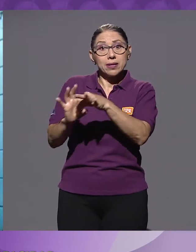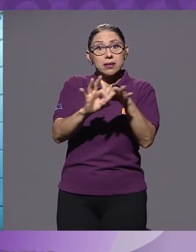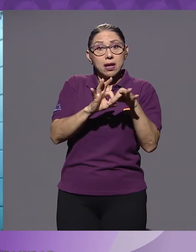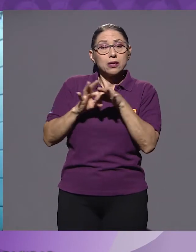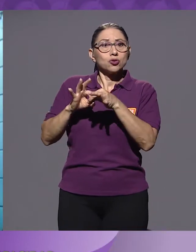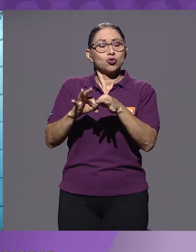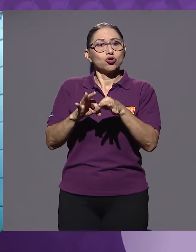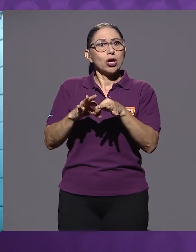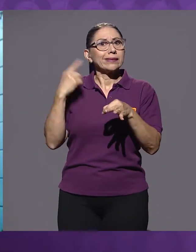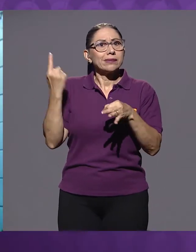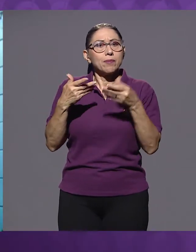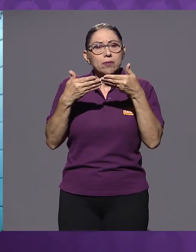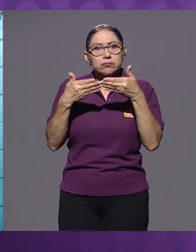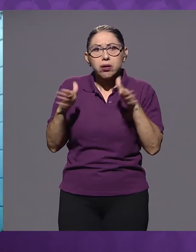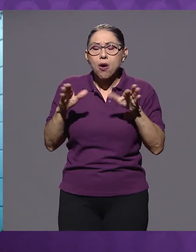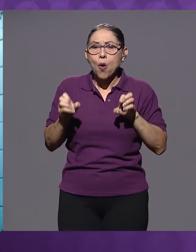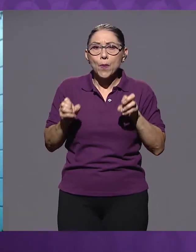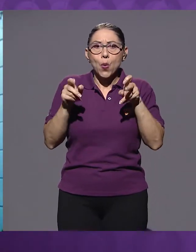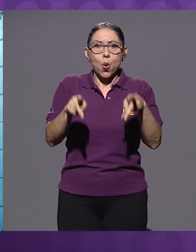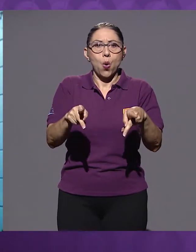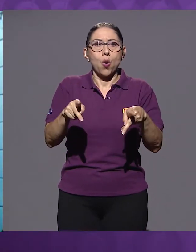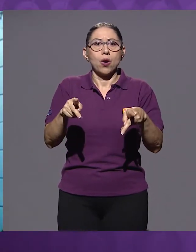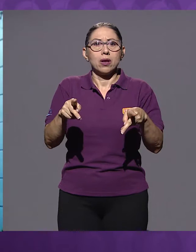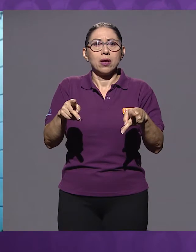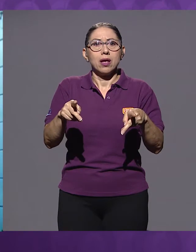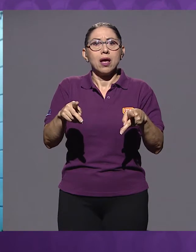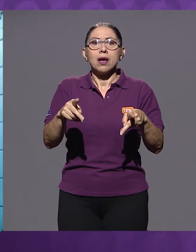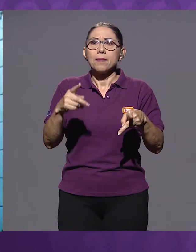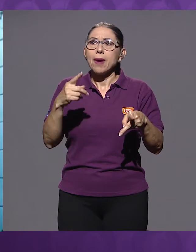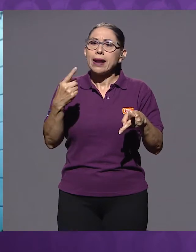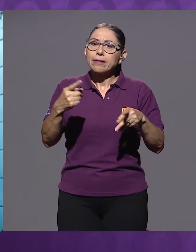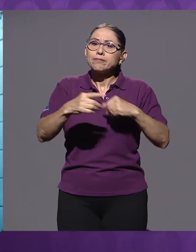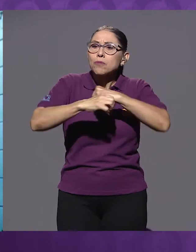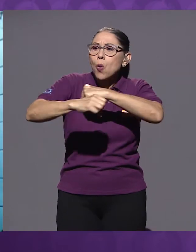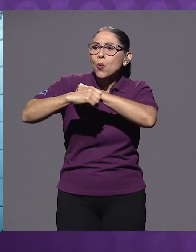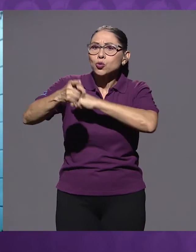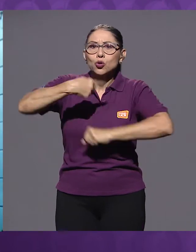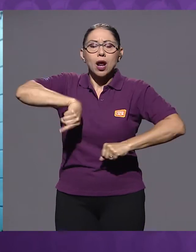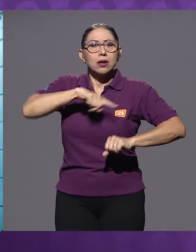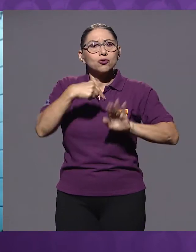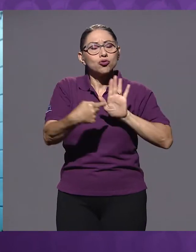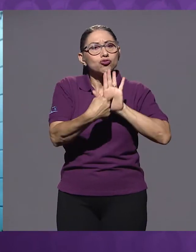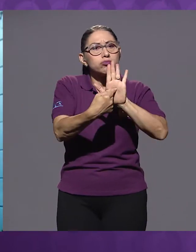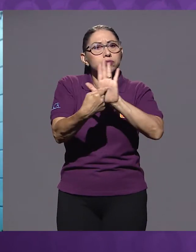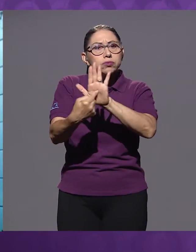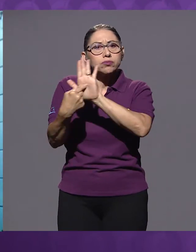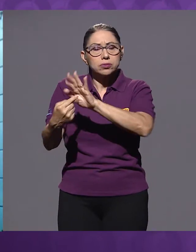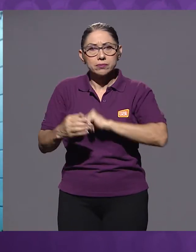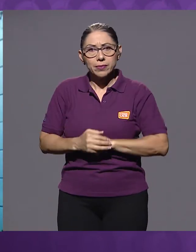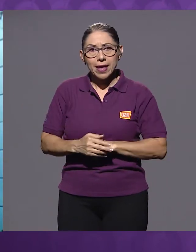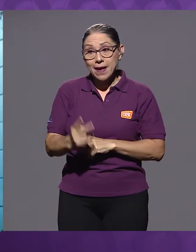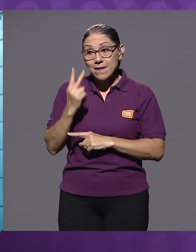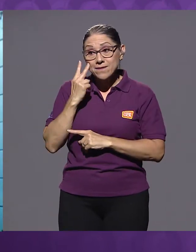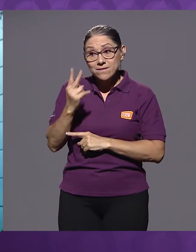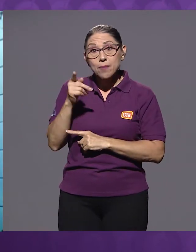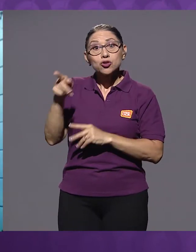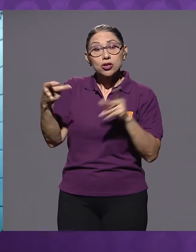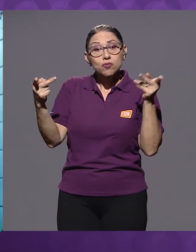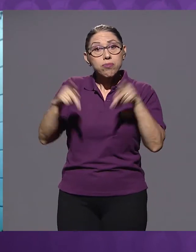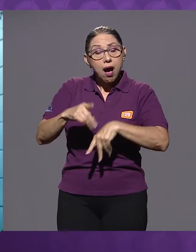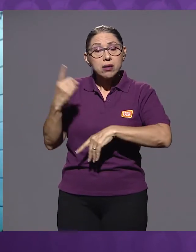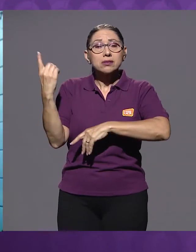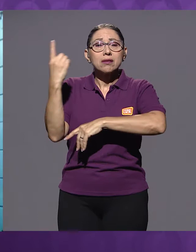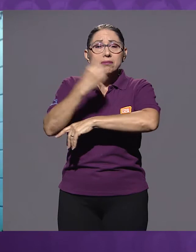brindado esa gran oportunidad para podernos promocionar y lo vemos que es un asunto de día a